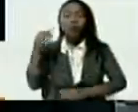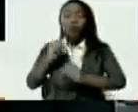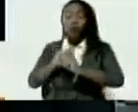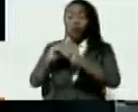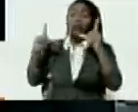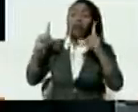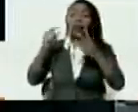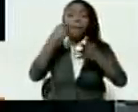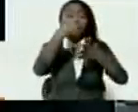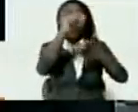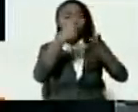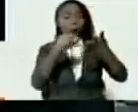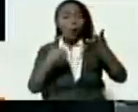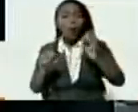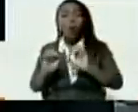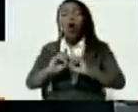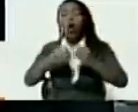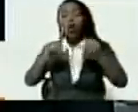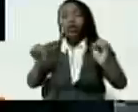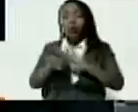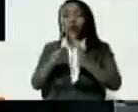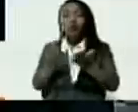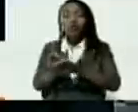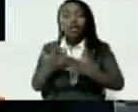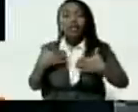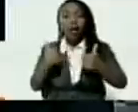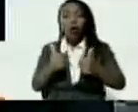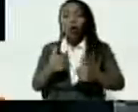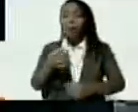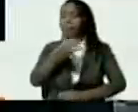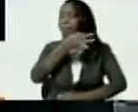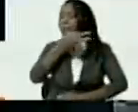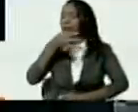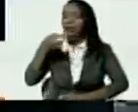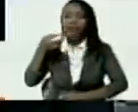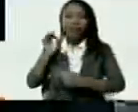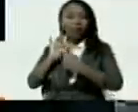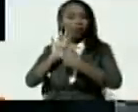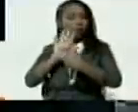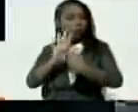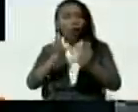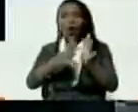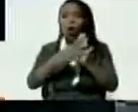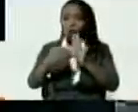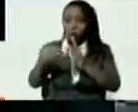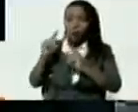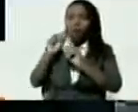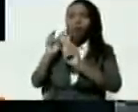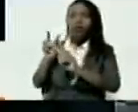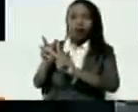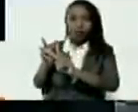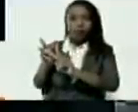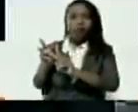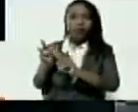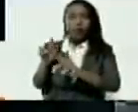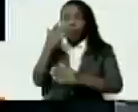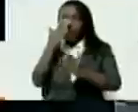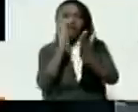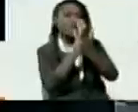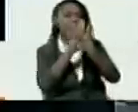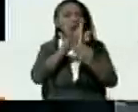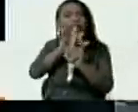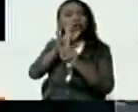calificadas por la Organización Mundial de la Salud como medidas ejemplares, para enfrentar una situación